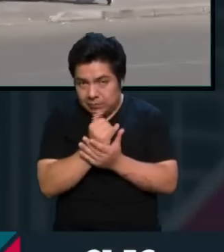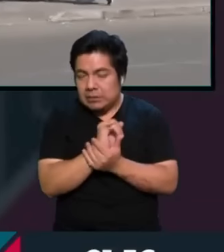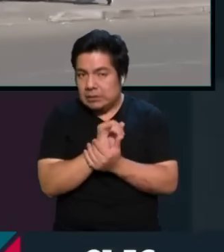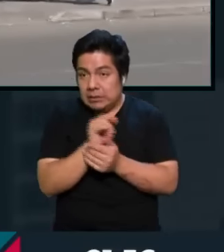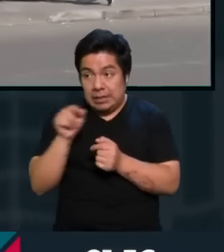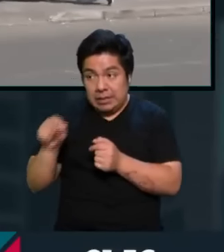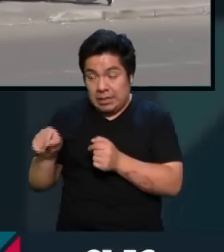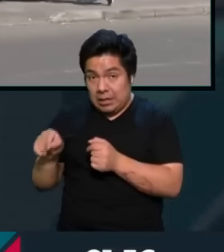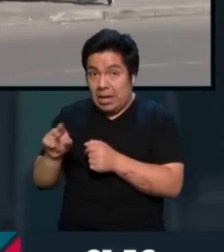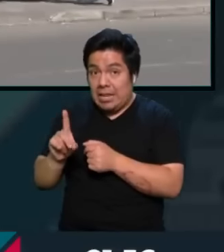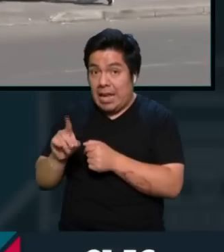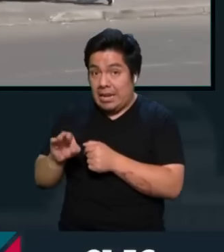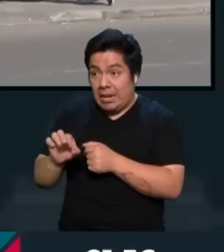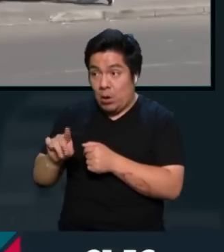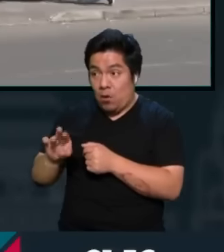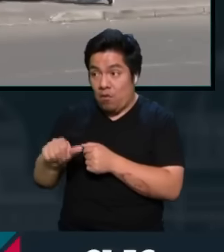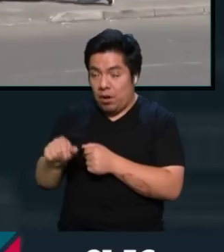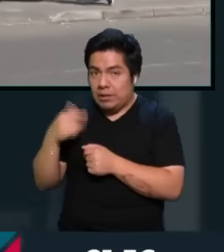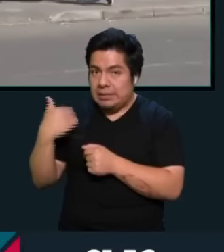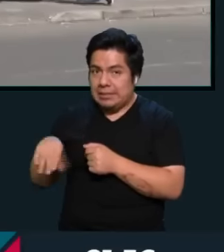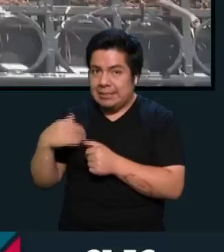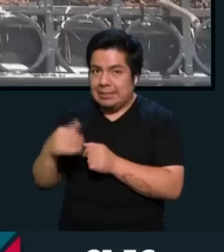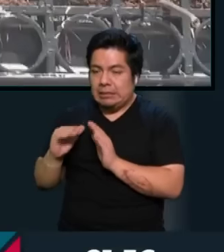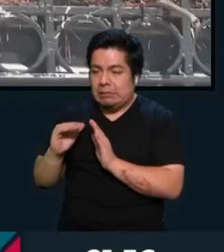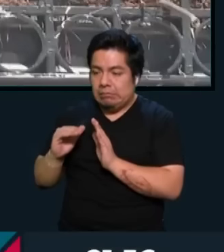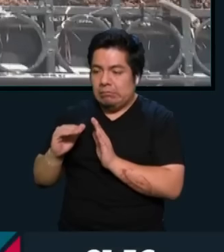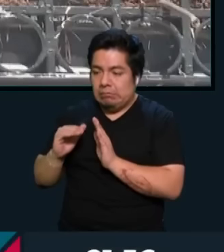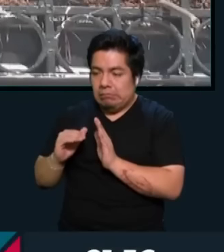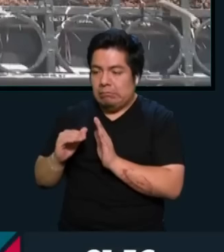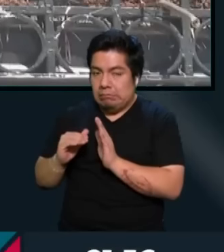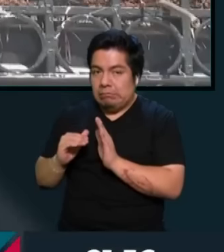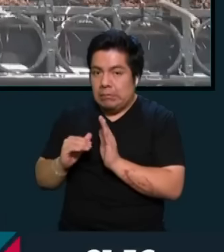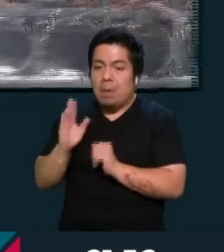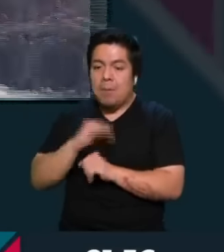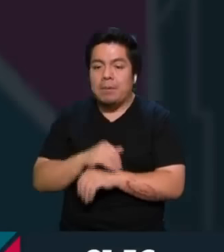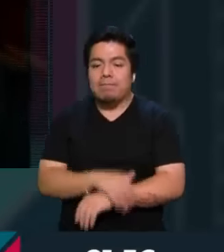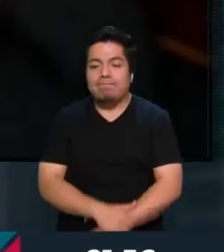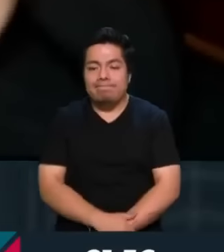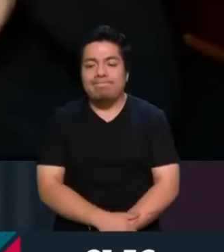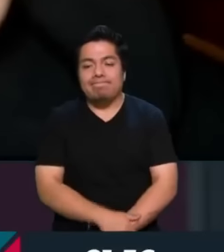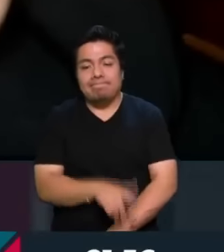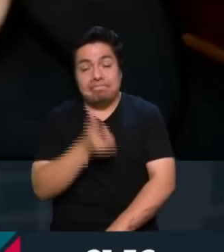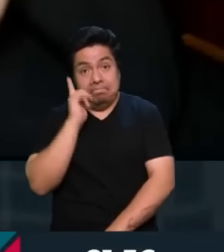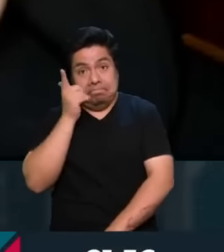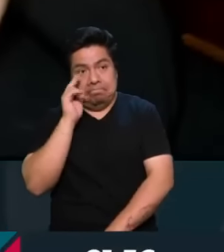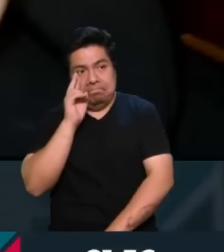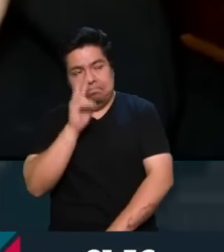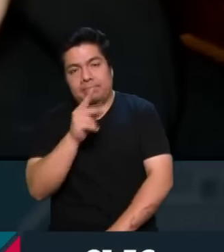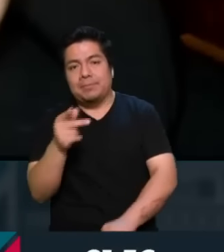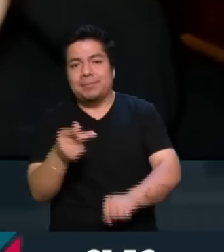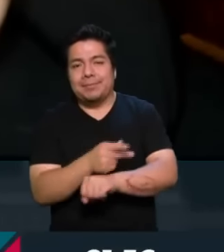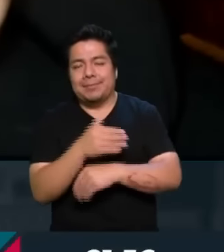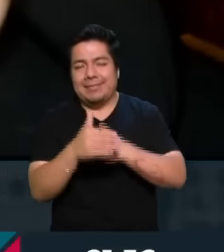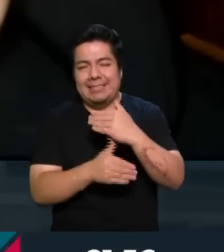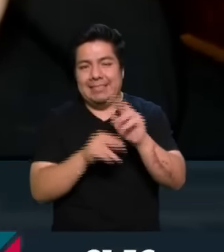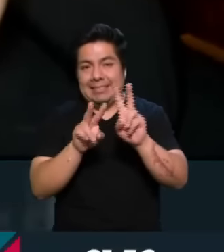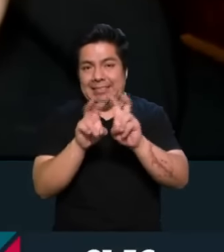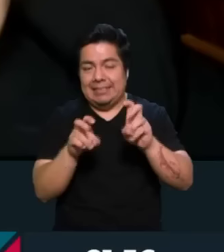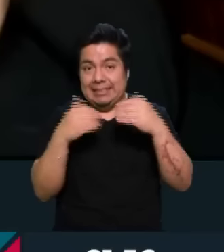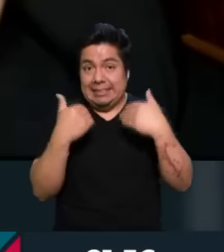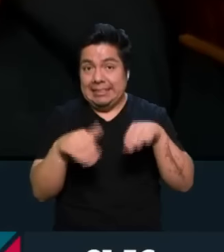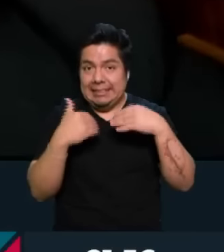serios problemas Daniel loboa que cada vez tiene menos popularidad en su en su mandato Claro que sí pues vamos a ver cómo se va desenvolviendo este tema que pues